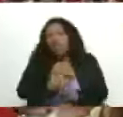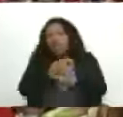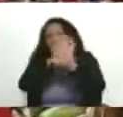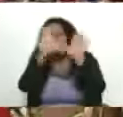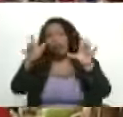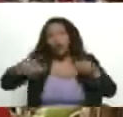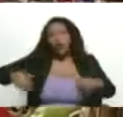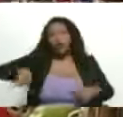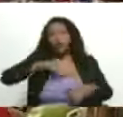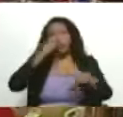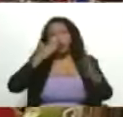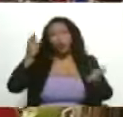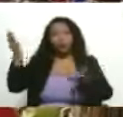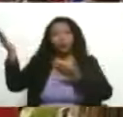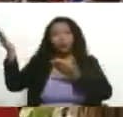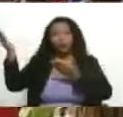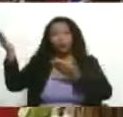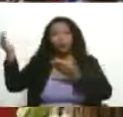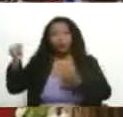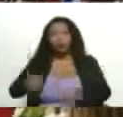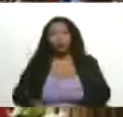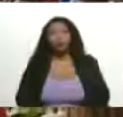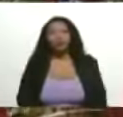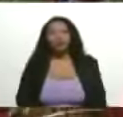nosotros. Adelante, presidente.